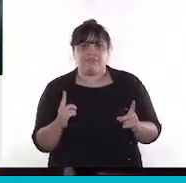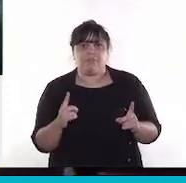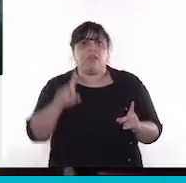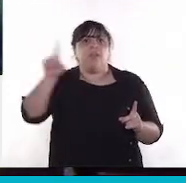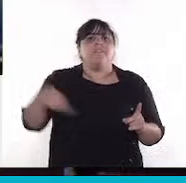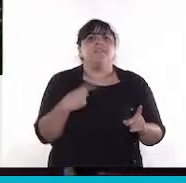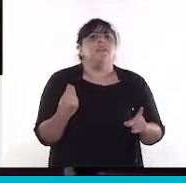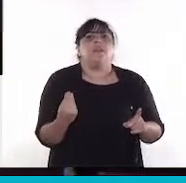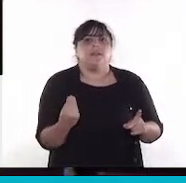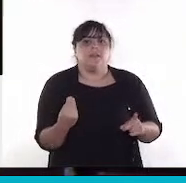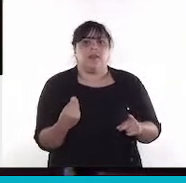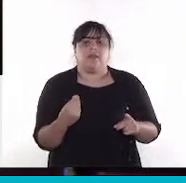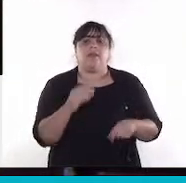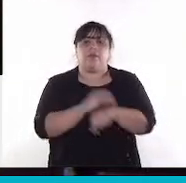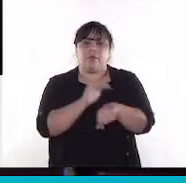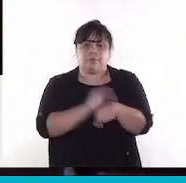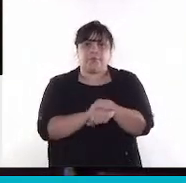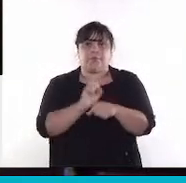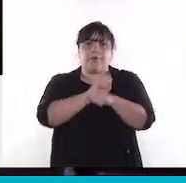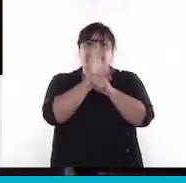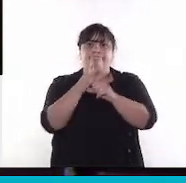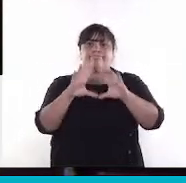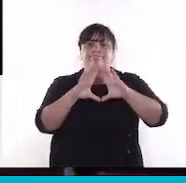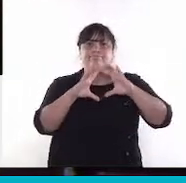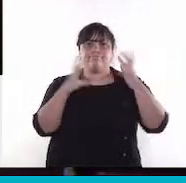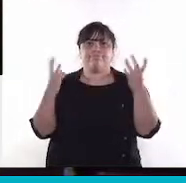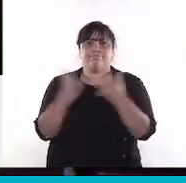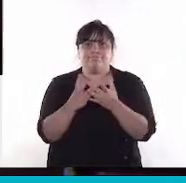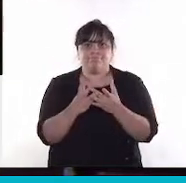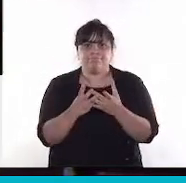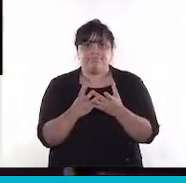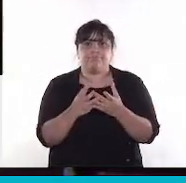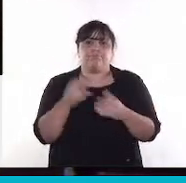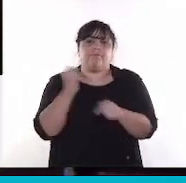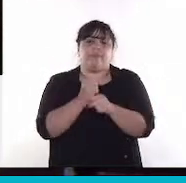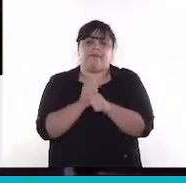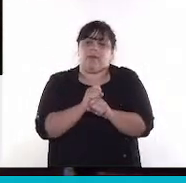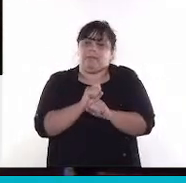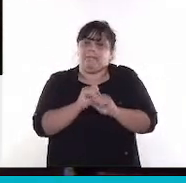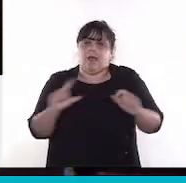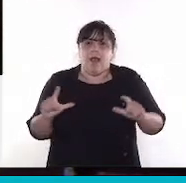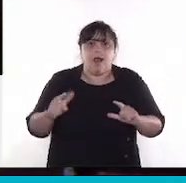producto de la pandemia, de la mala gestión de la pandemia,